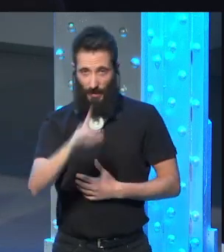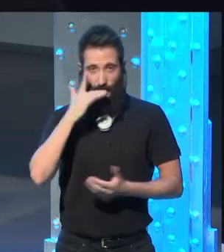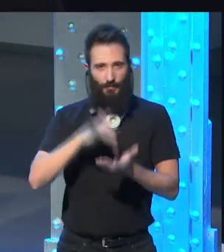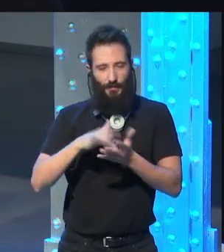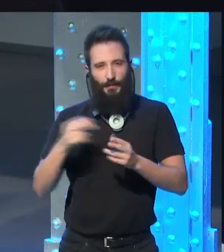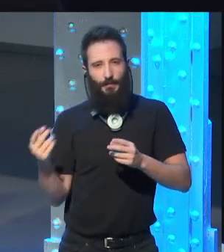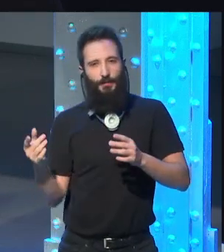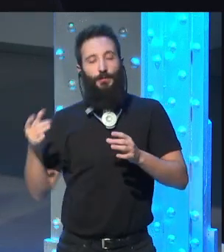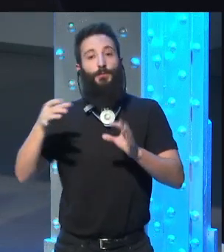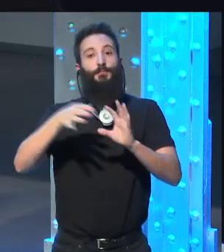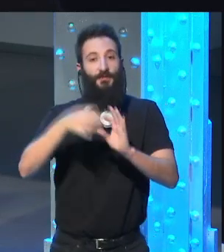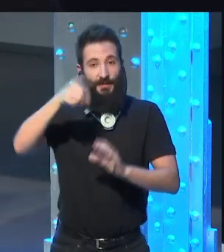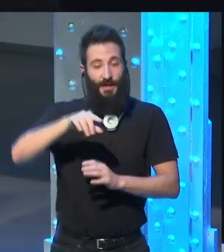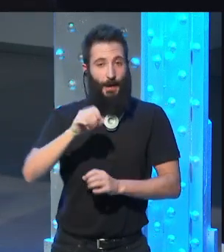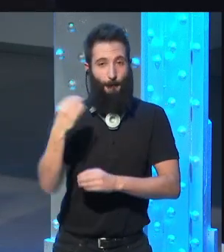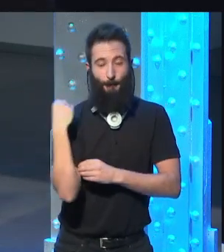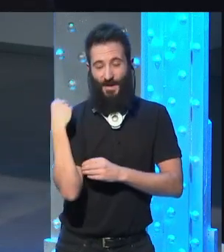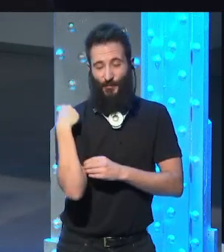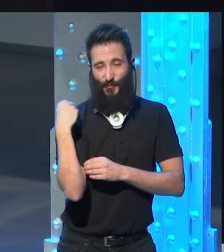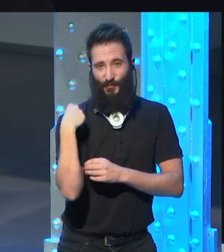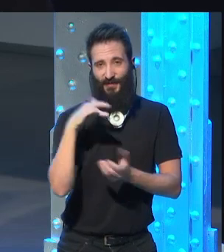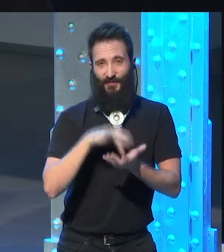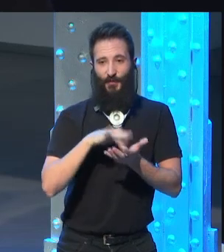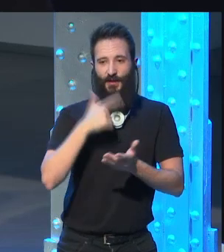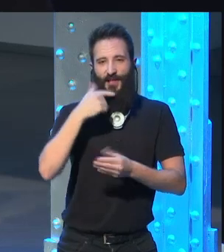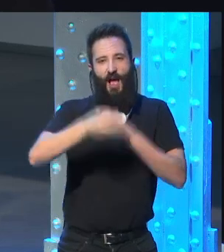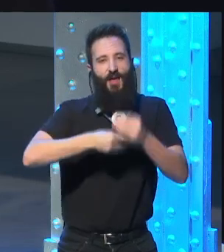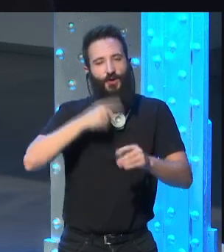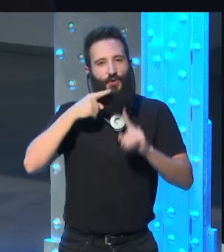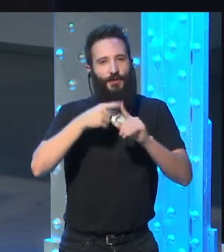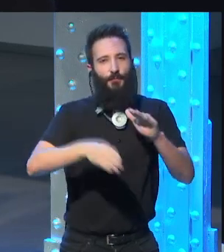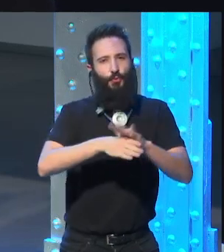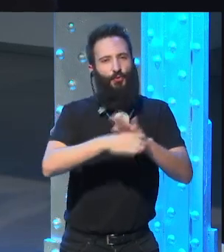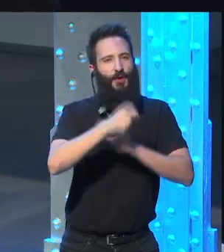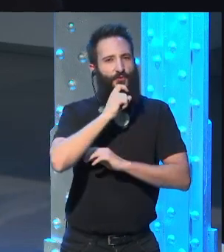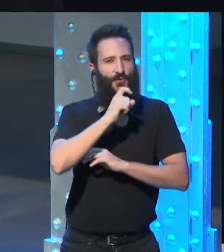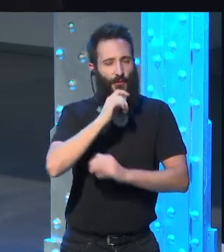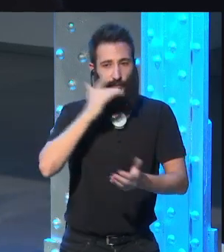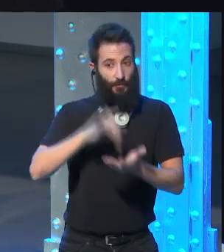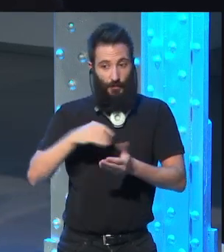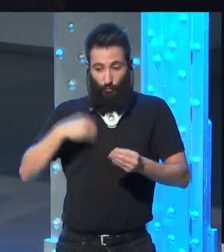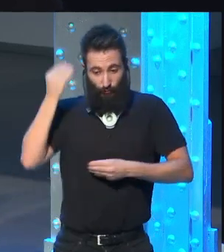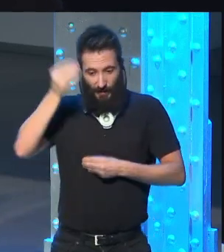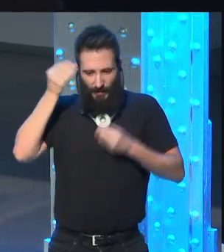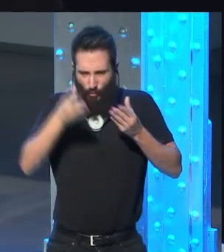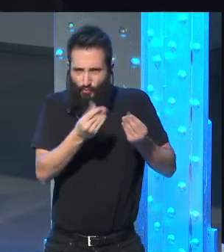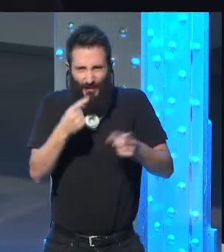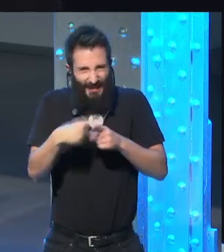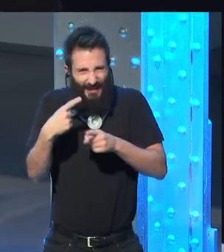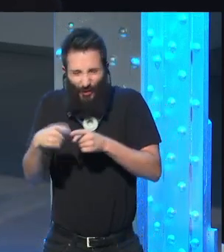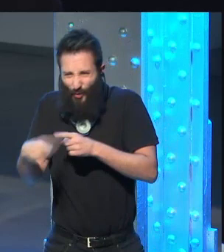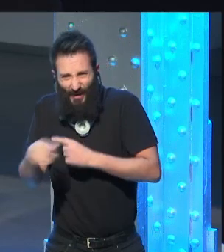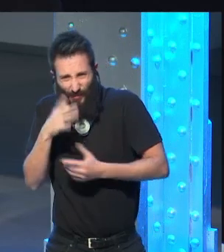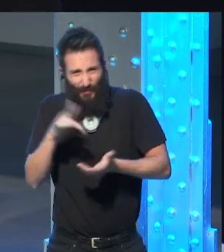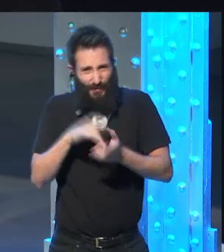lo conecto también con la pregunta que habías hecho de cómo veían para continuar todo esto. Y bueno, yo realmente pensamos tantas cosas, me parece que hay un montón de cosas, ya